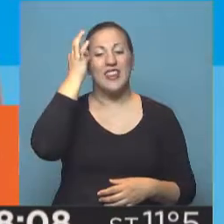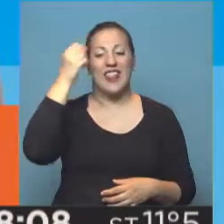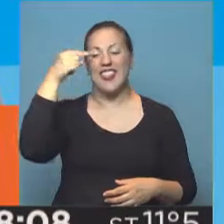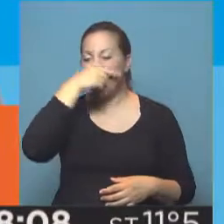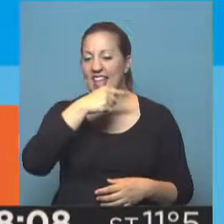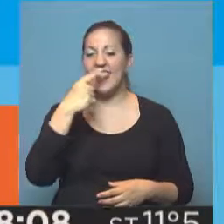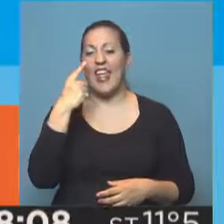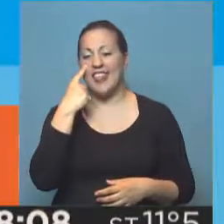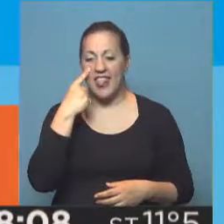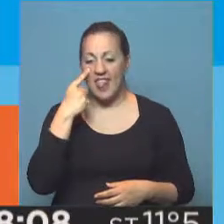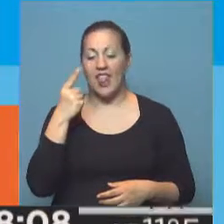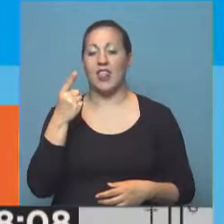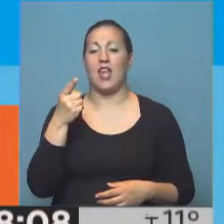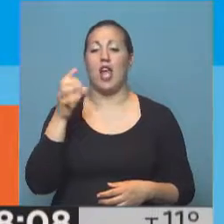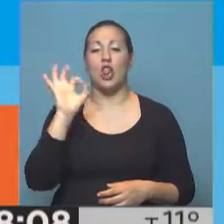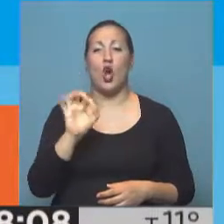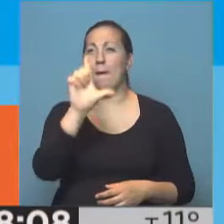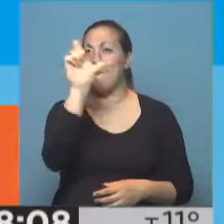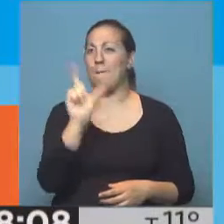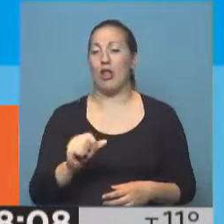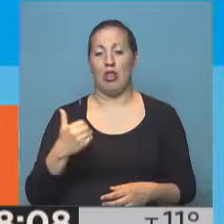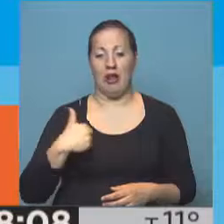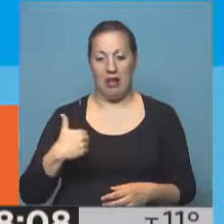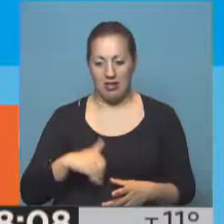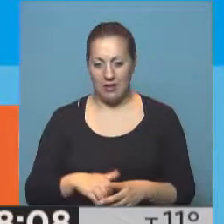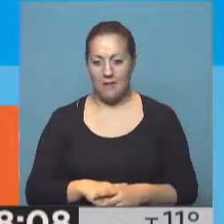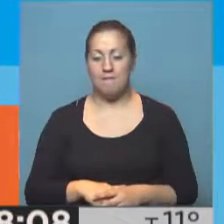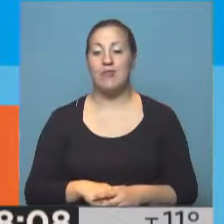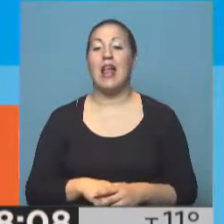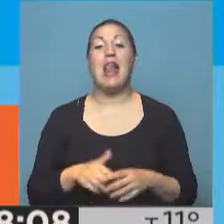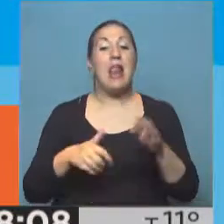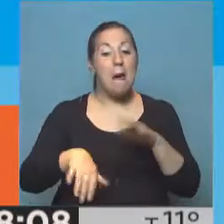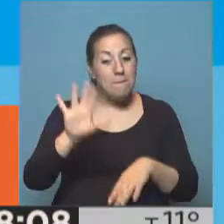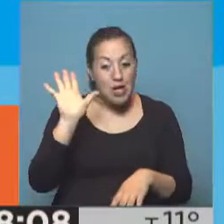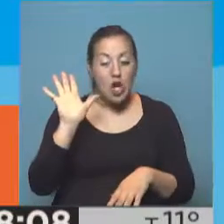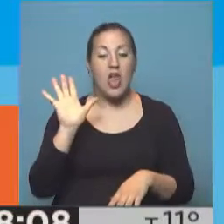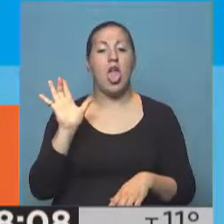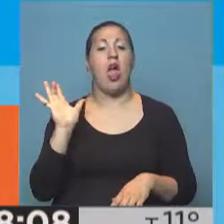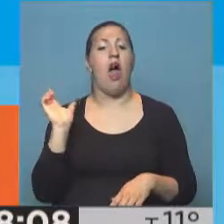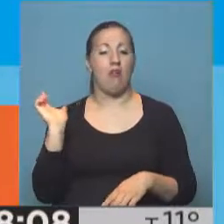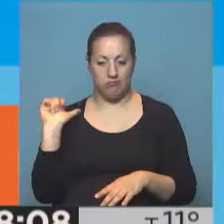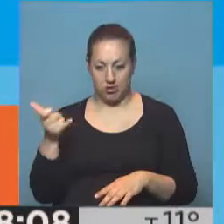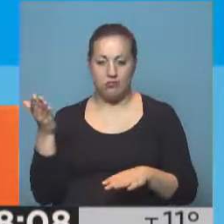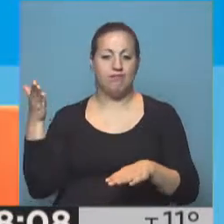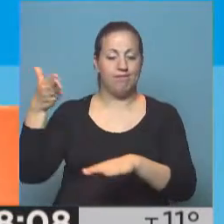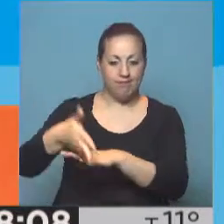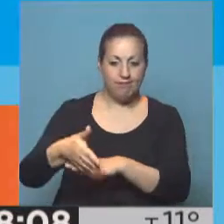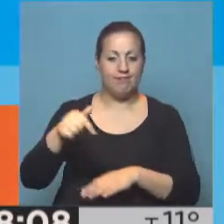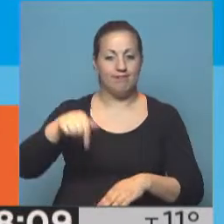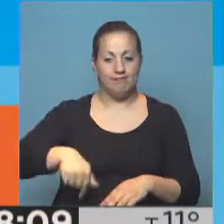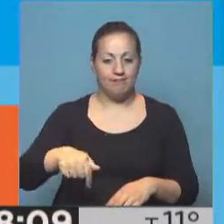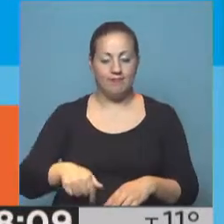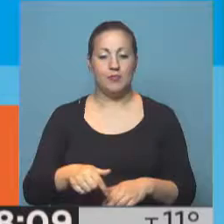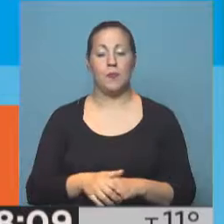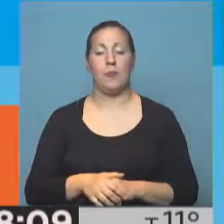intendentes de todo el país se estima que la mayoría de ellos van a estar presentes en este en esta